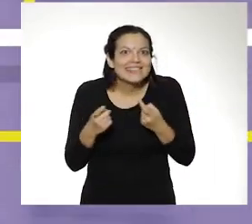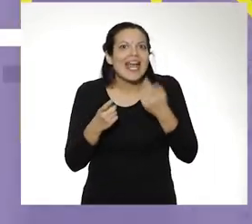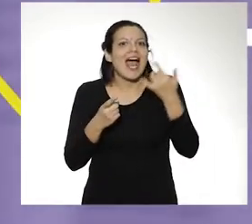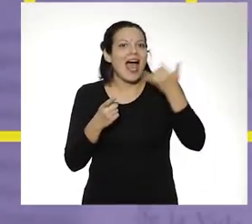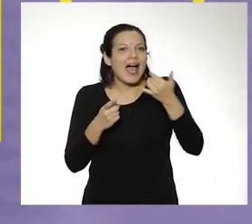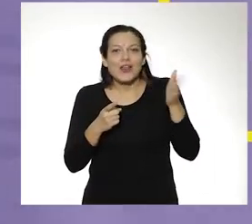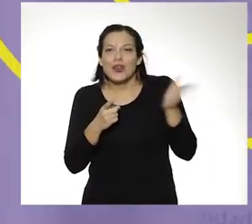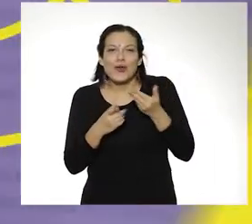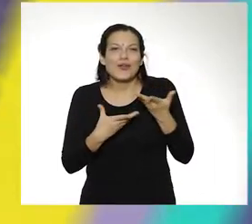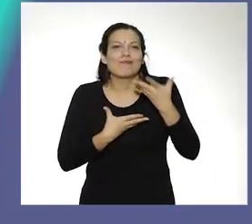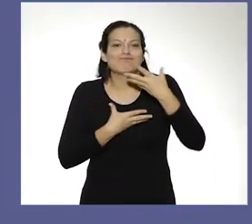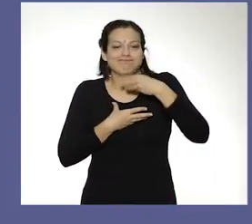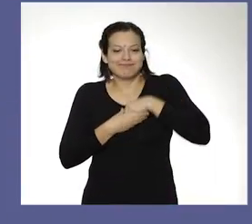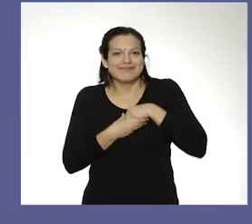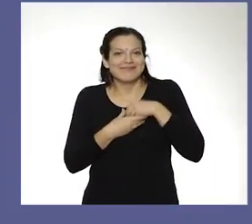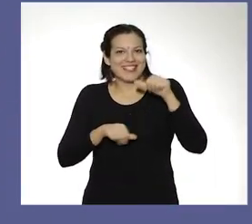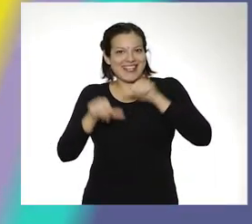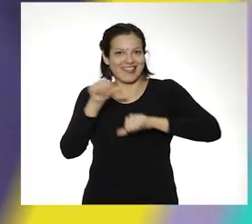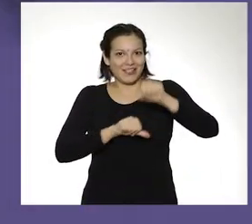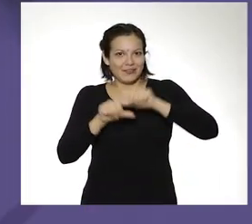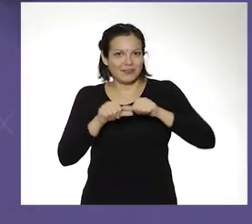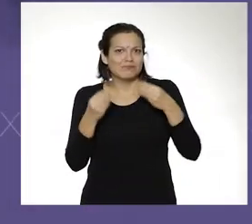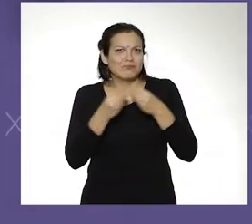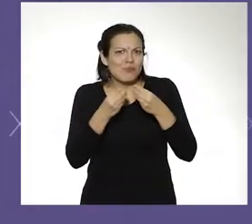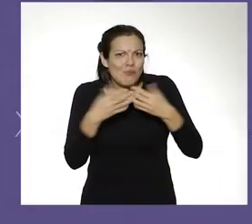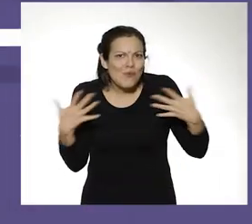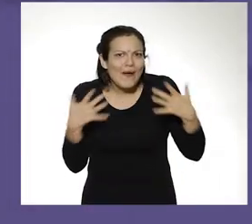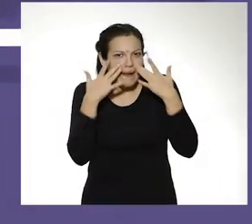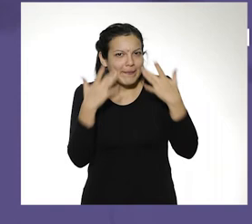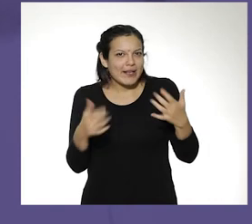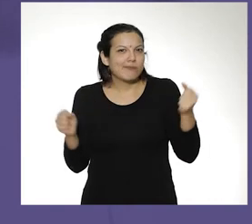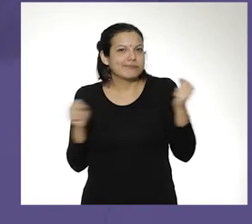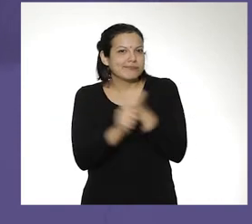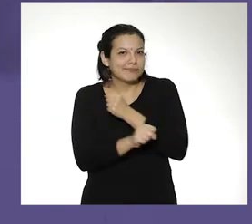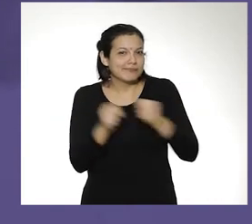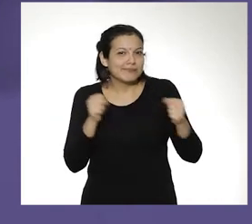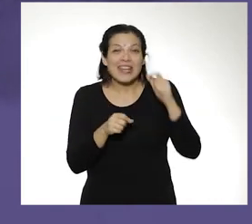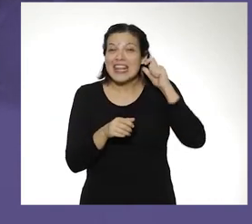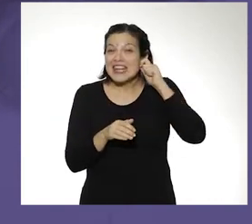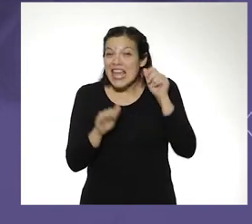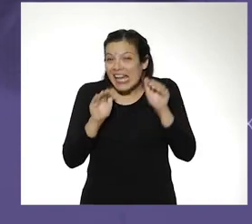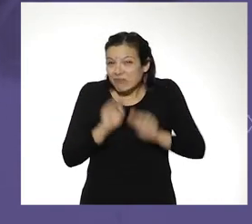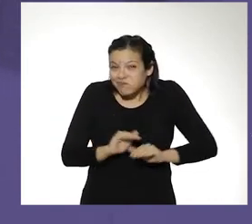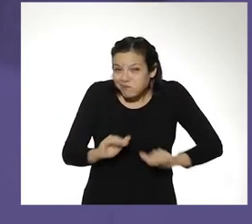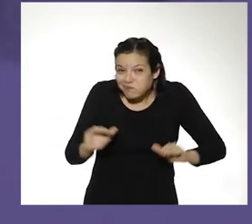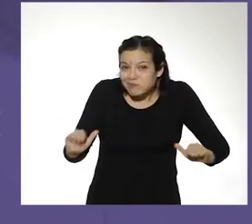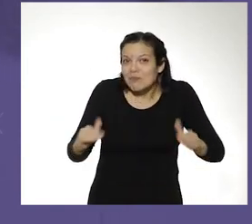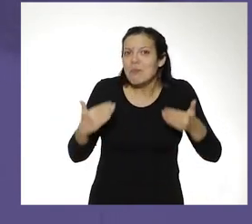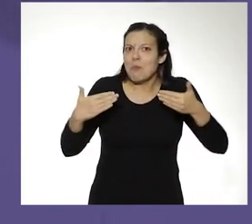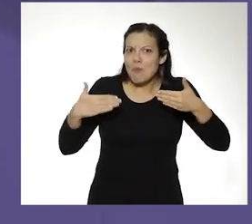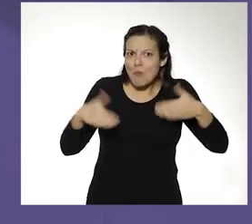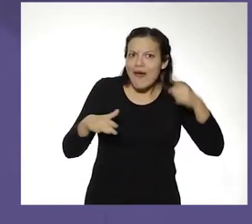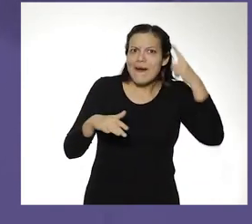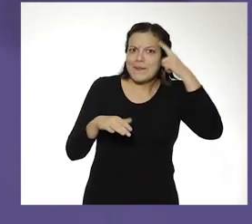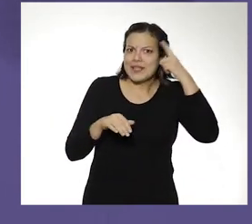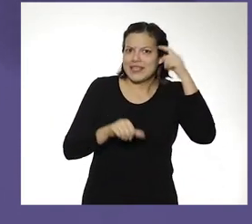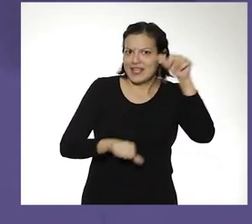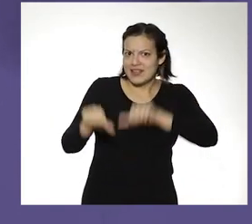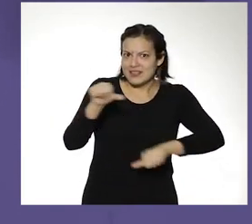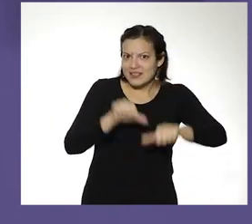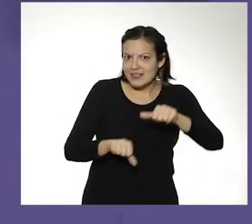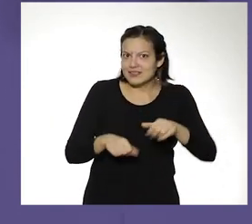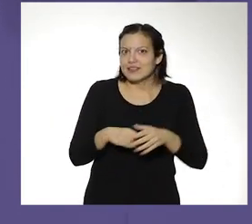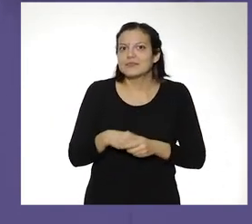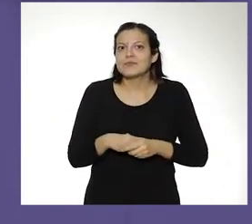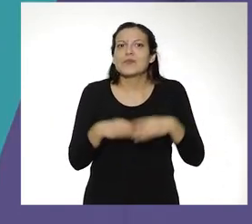de científicos. Muchas investigaciones confirman que desde temprana edad, niñas y niños son capaces de aprender ciencia.